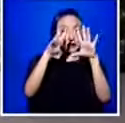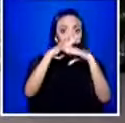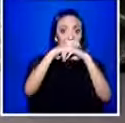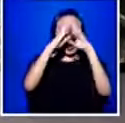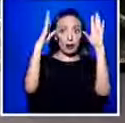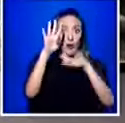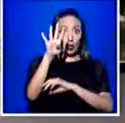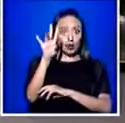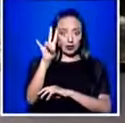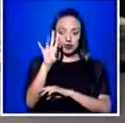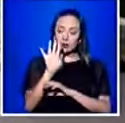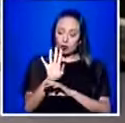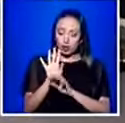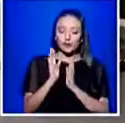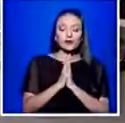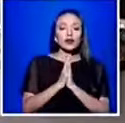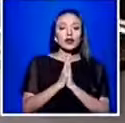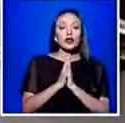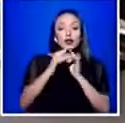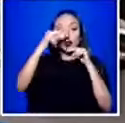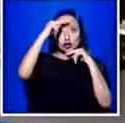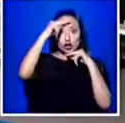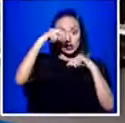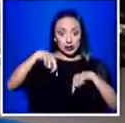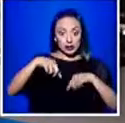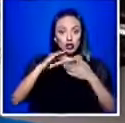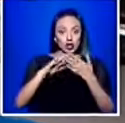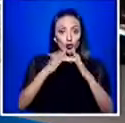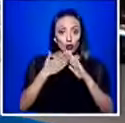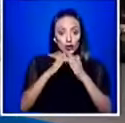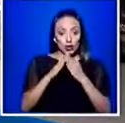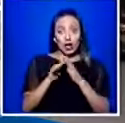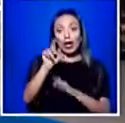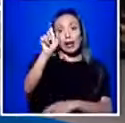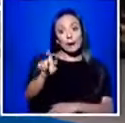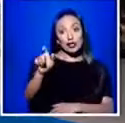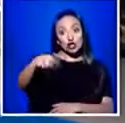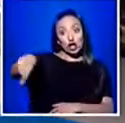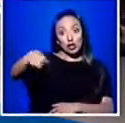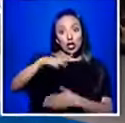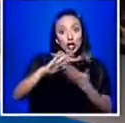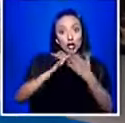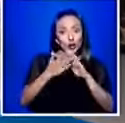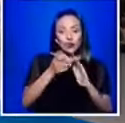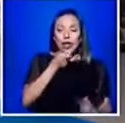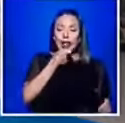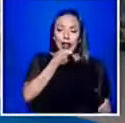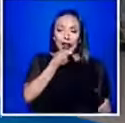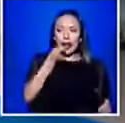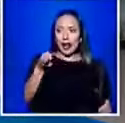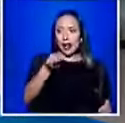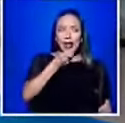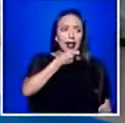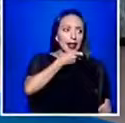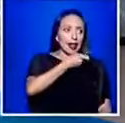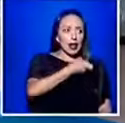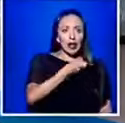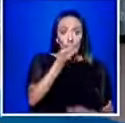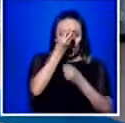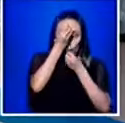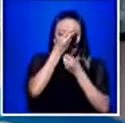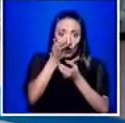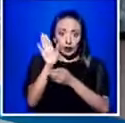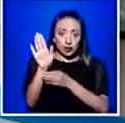7:47 y en Televistazo en la comunidad, los vecinos son reporteros ciudadanos. Por eso ahora vamos al barrio El Batán